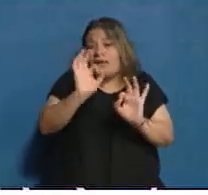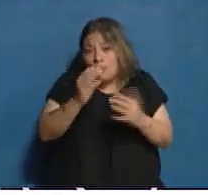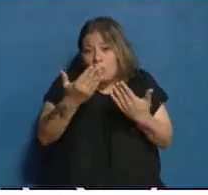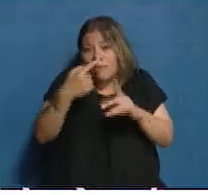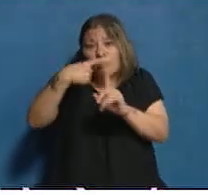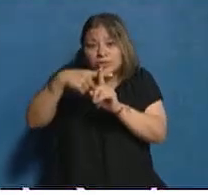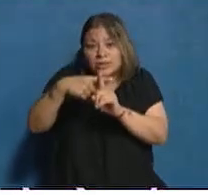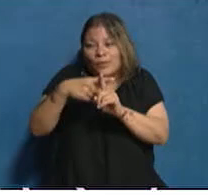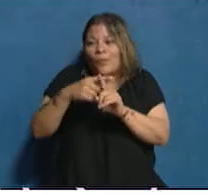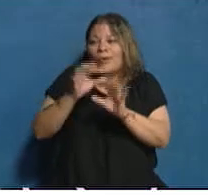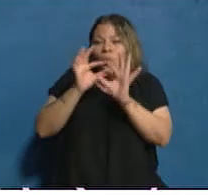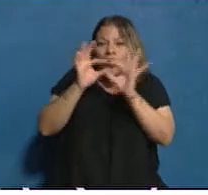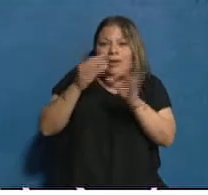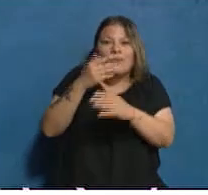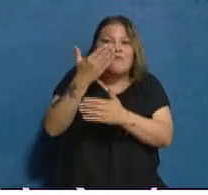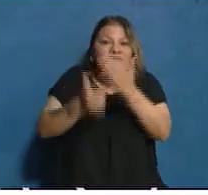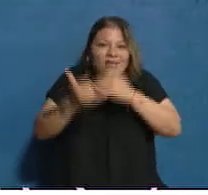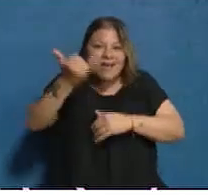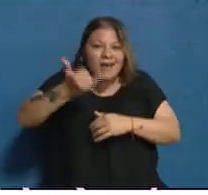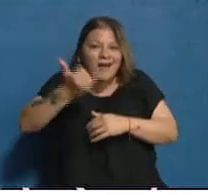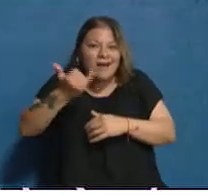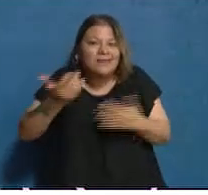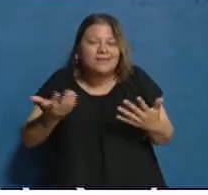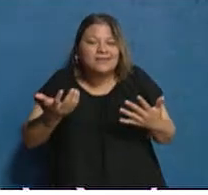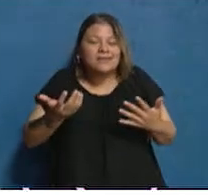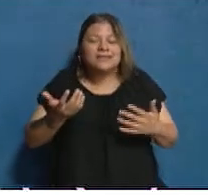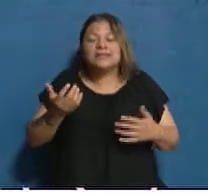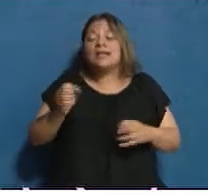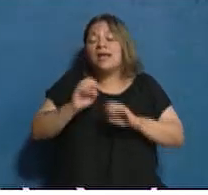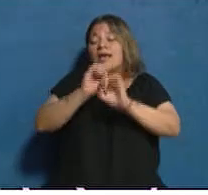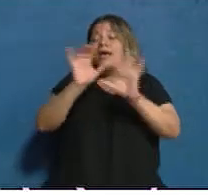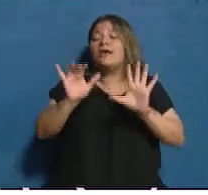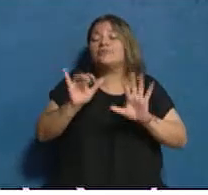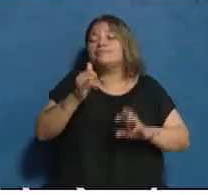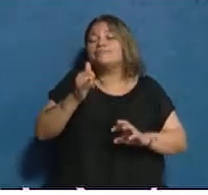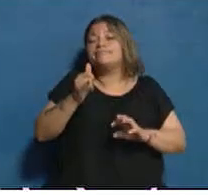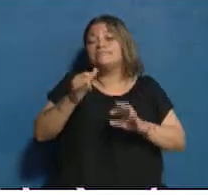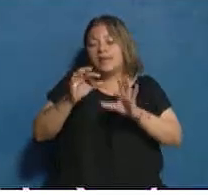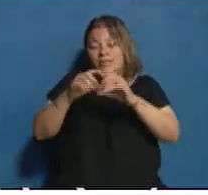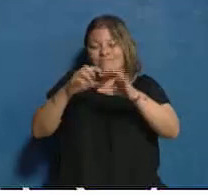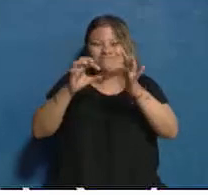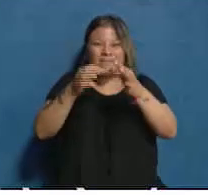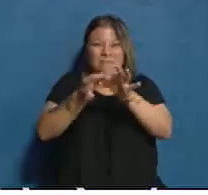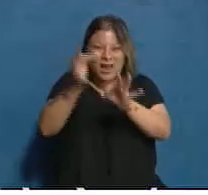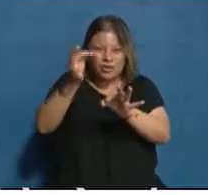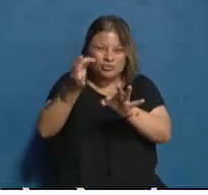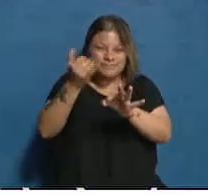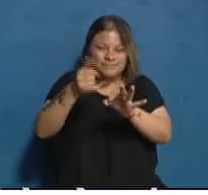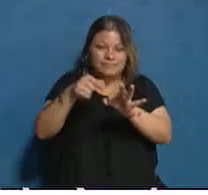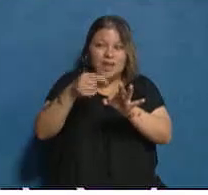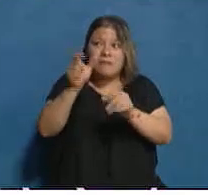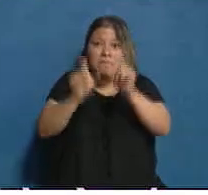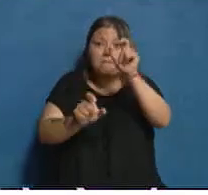margen de error que no está contemplado en la ley, Seba. Claro, no solo por las características del dispositivo, sino también porque hay personas